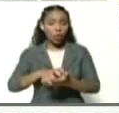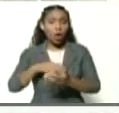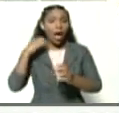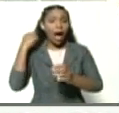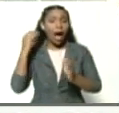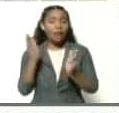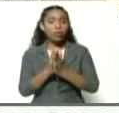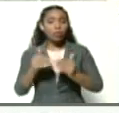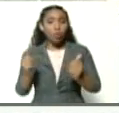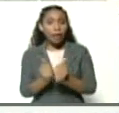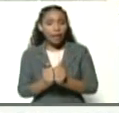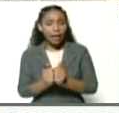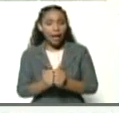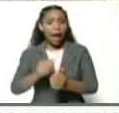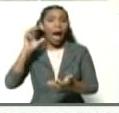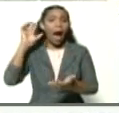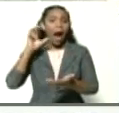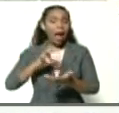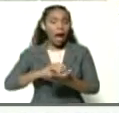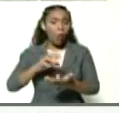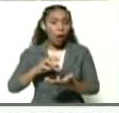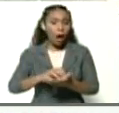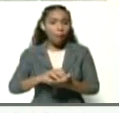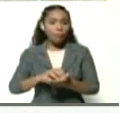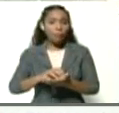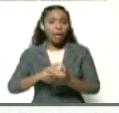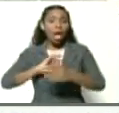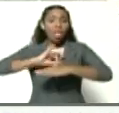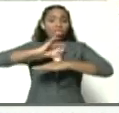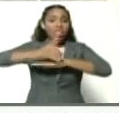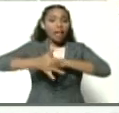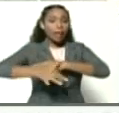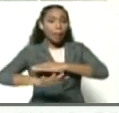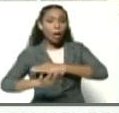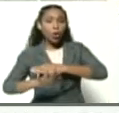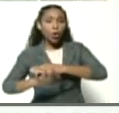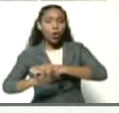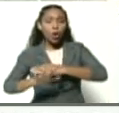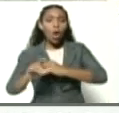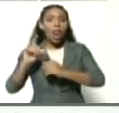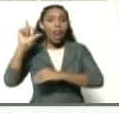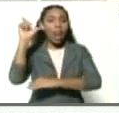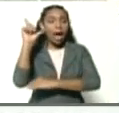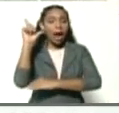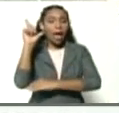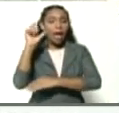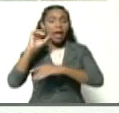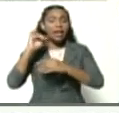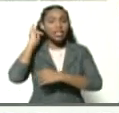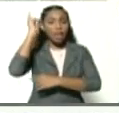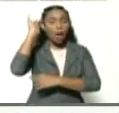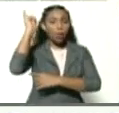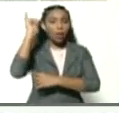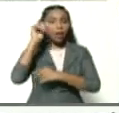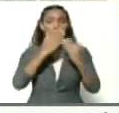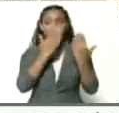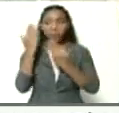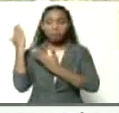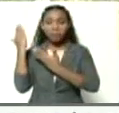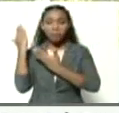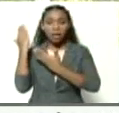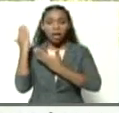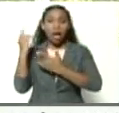Anzoátegui, Aragua, Delta Amacuro, Lara y Yaracuy. Fíjense, repartido en el